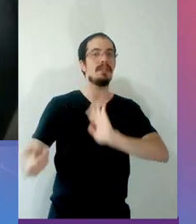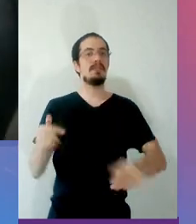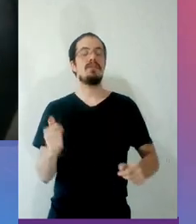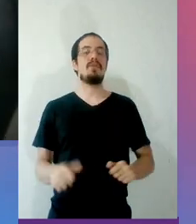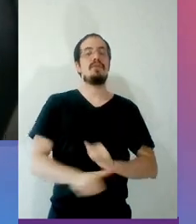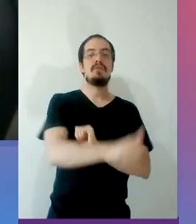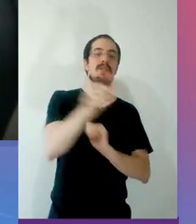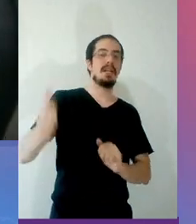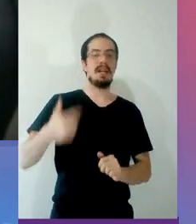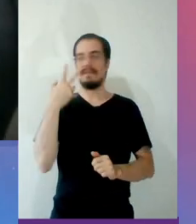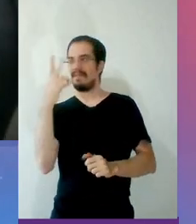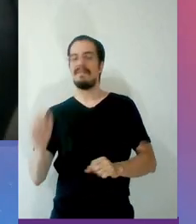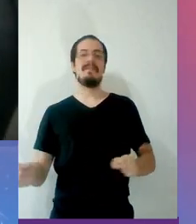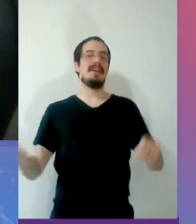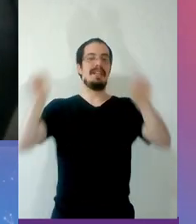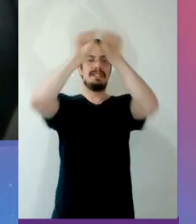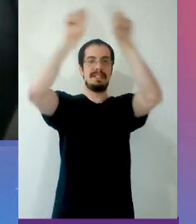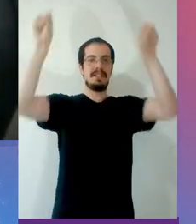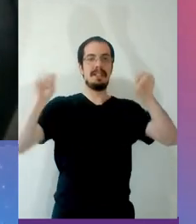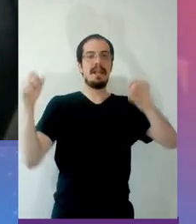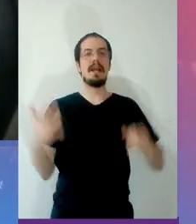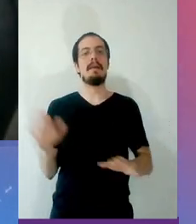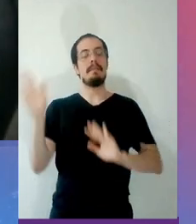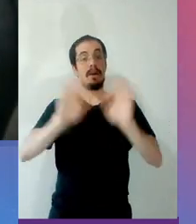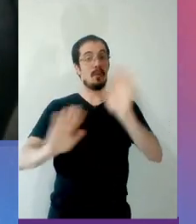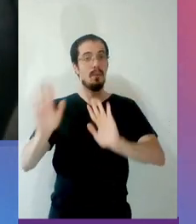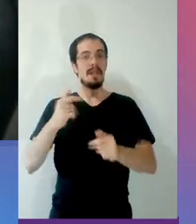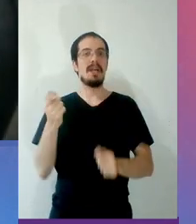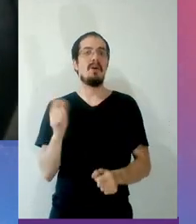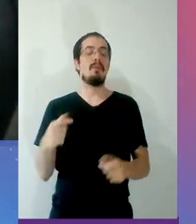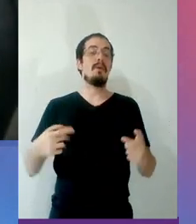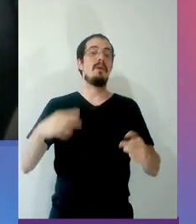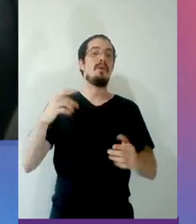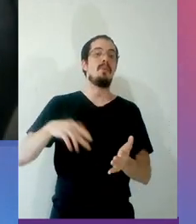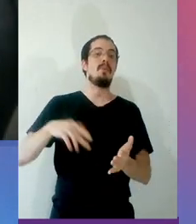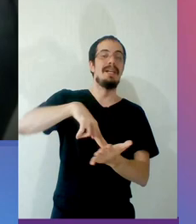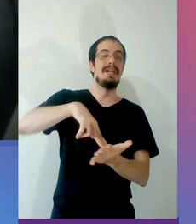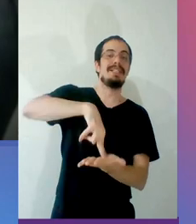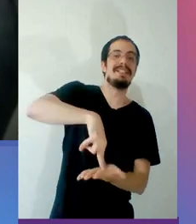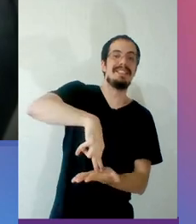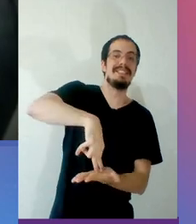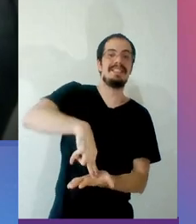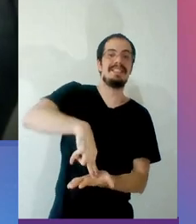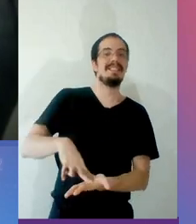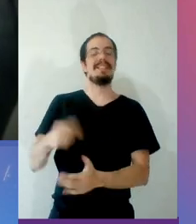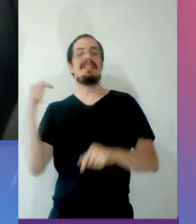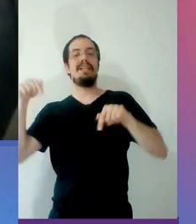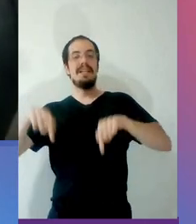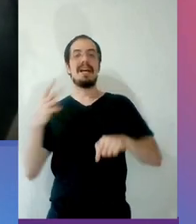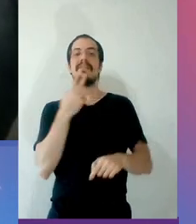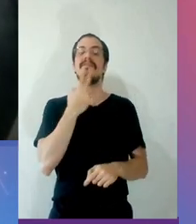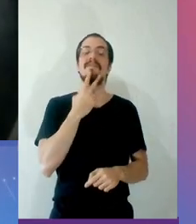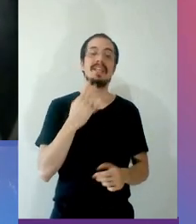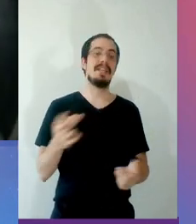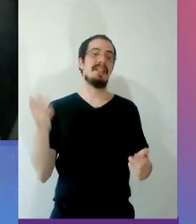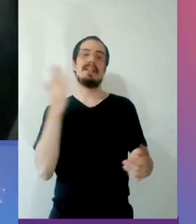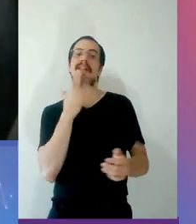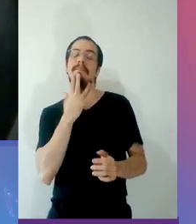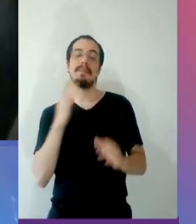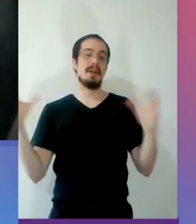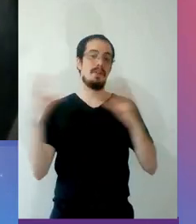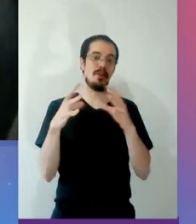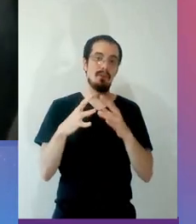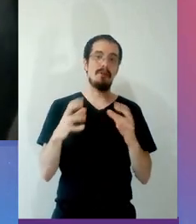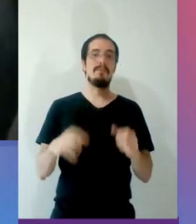distintas fragilidades que tiene la vida y que tiene la familia y que tiene las comunidades, y que haya